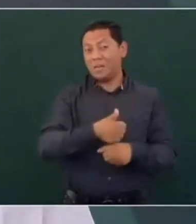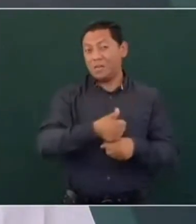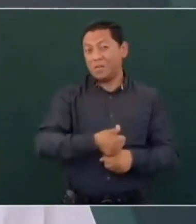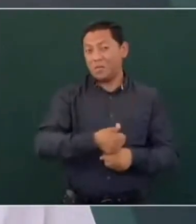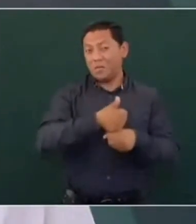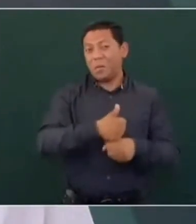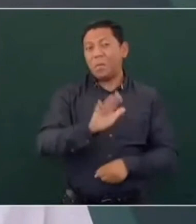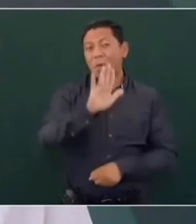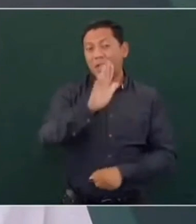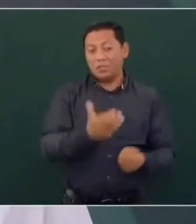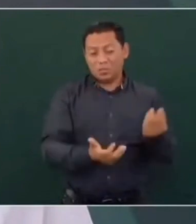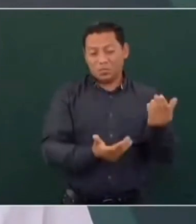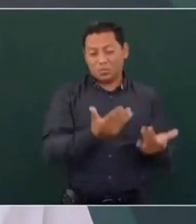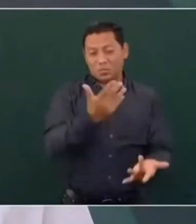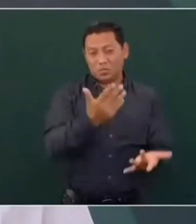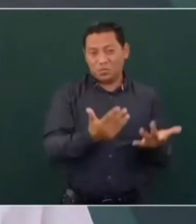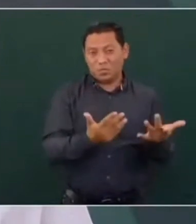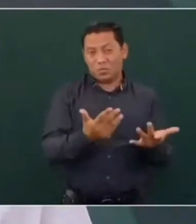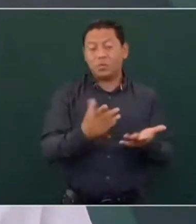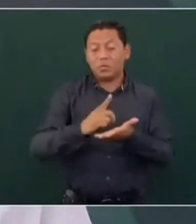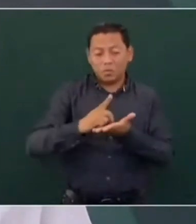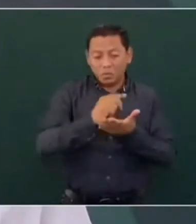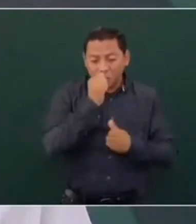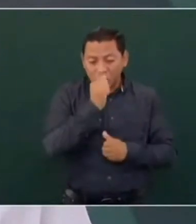Las drogas dañan.